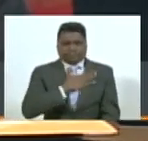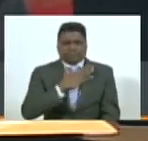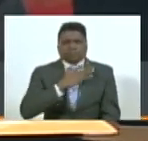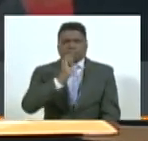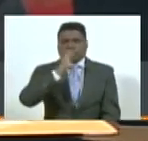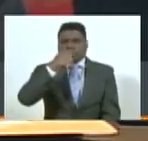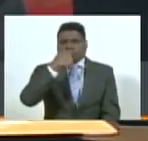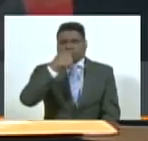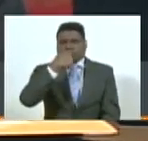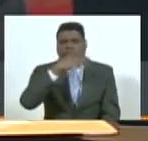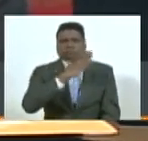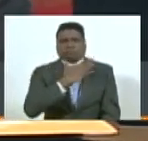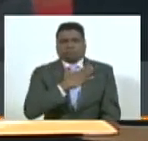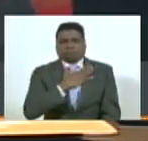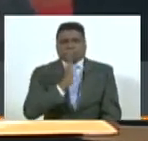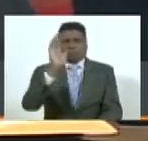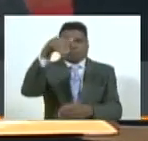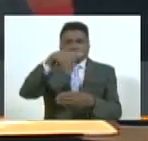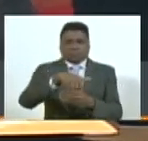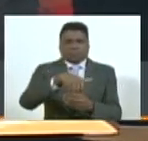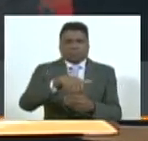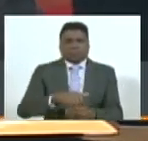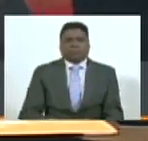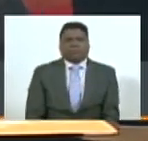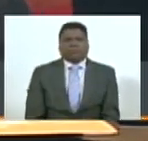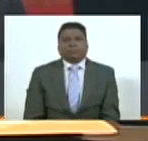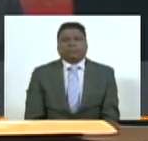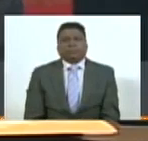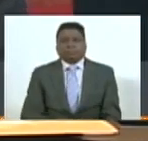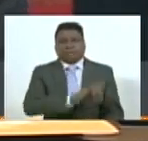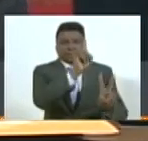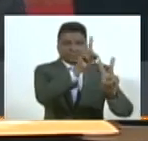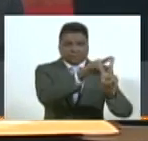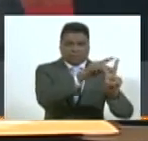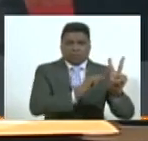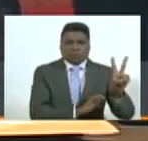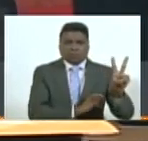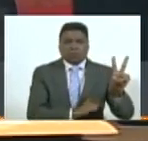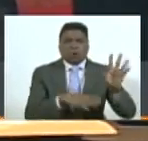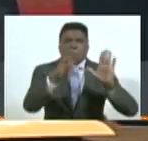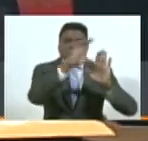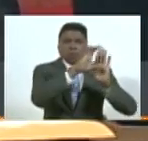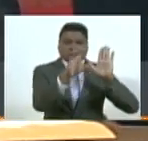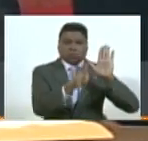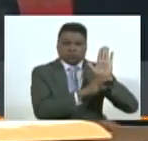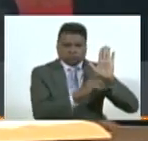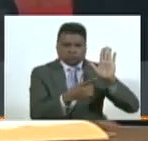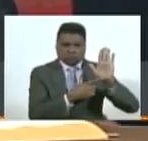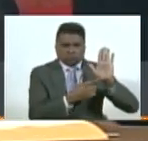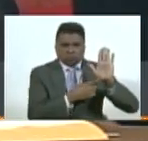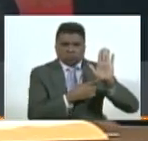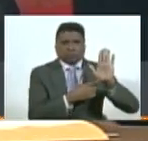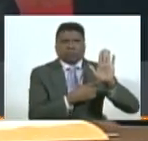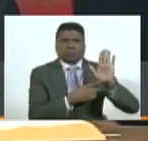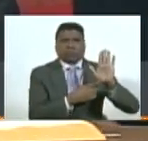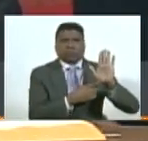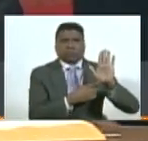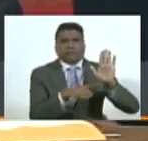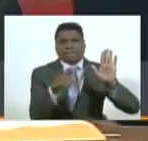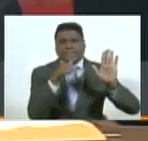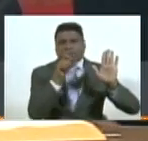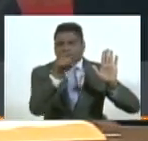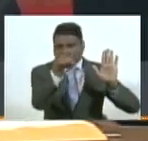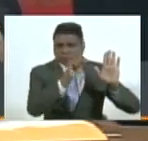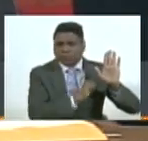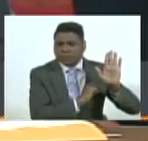voto será secreto. Y respecto a la Constitución, dado que desde nuestro punto de vista